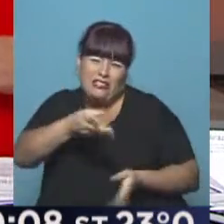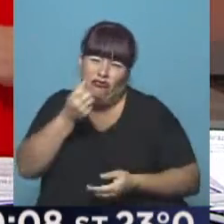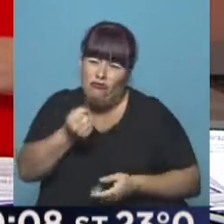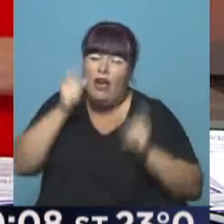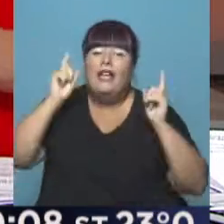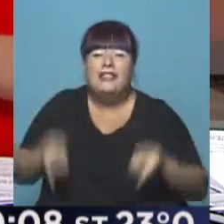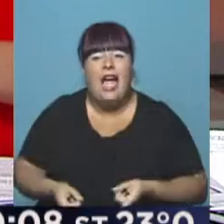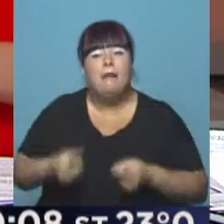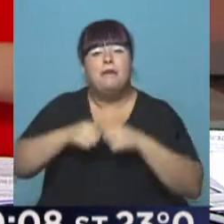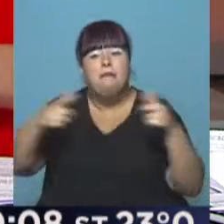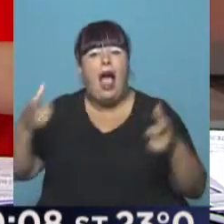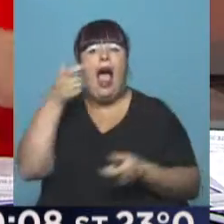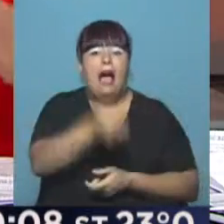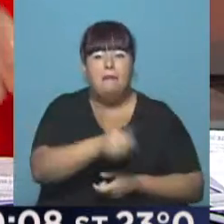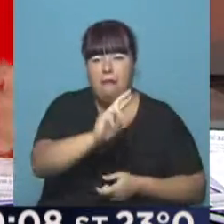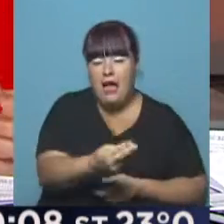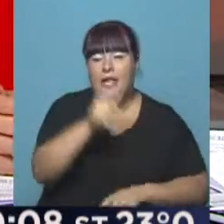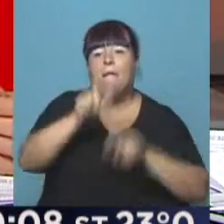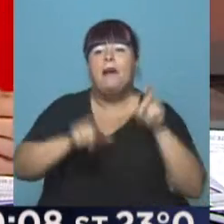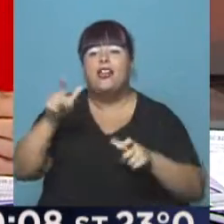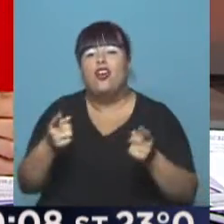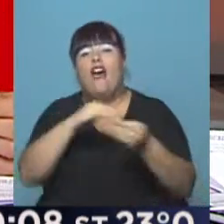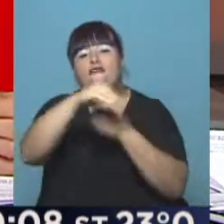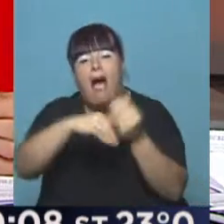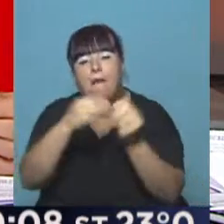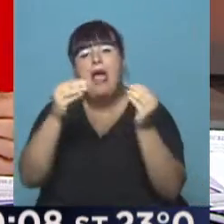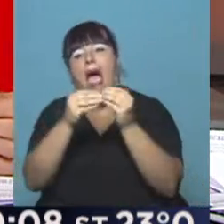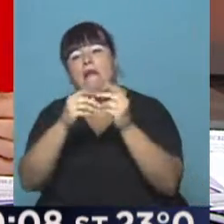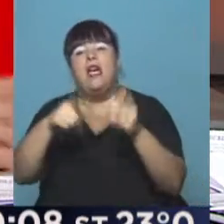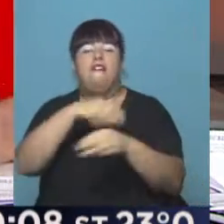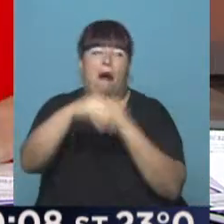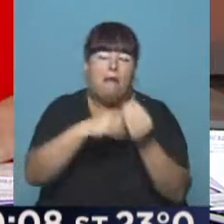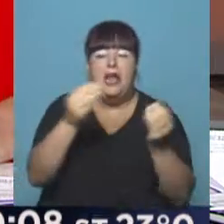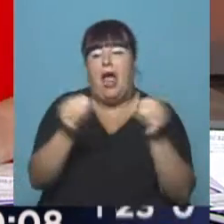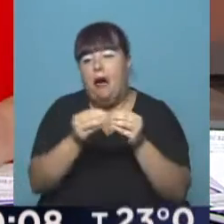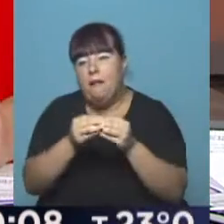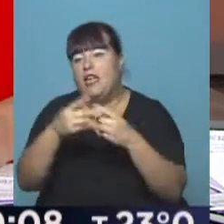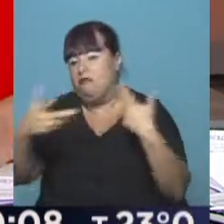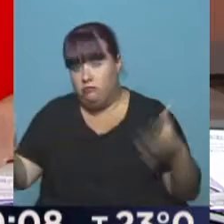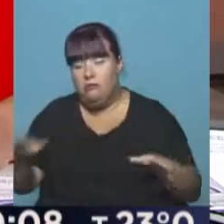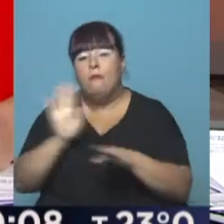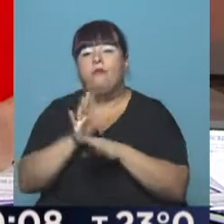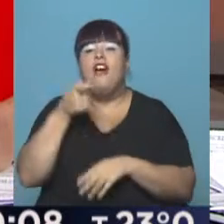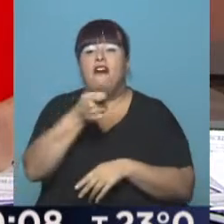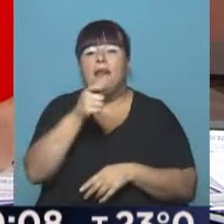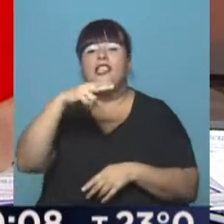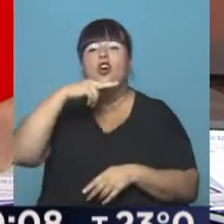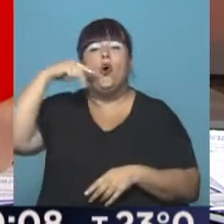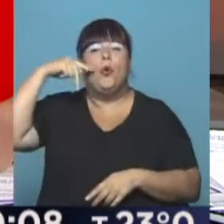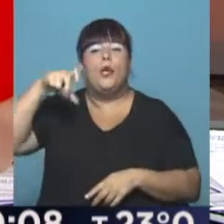porque también se extiende al asesinato de personas vinculadas a las víctimas ya sean familiares o allegados llaman femicidios